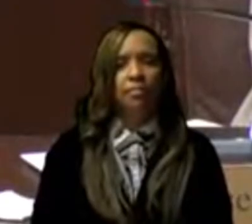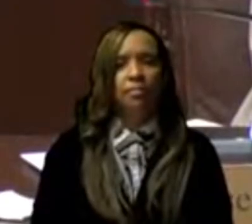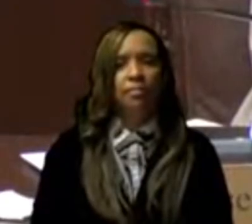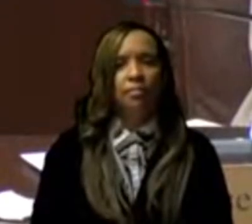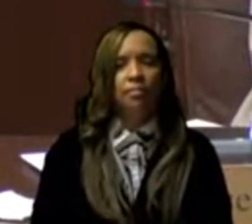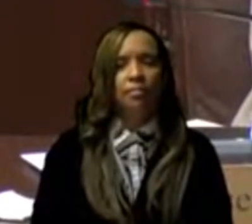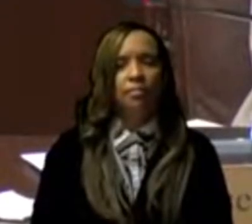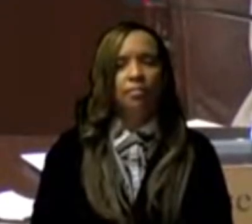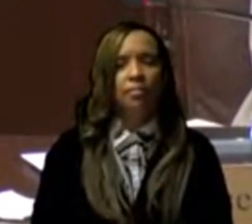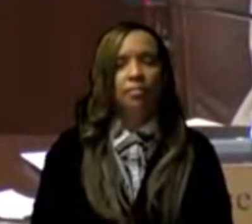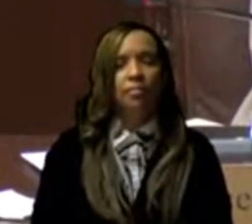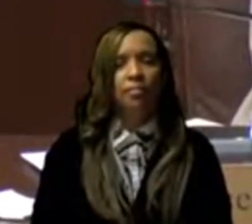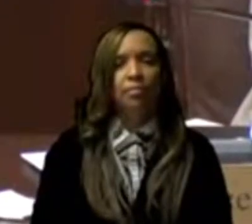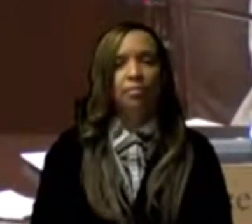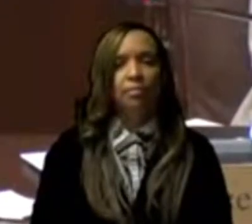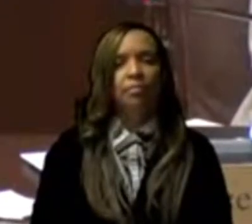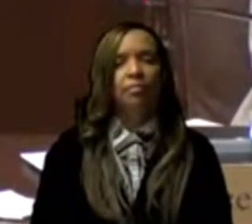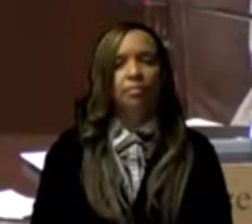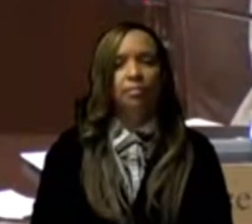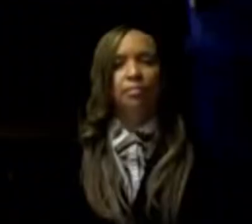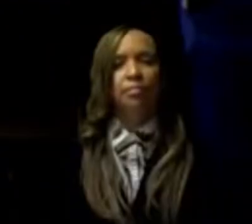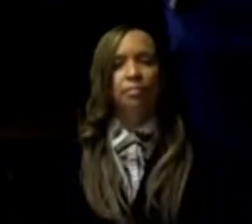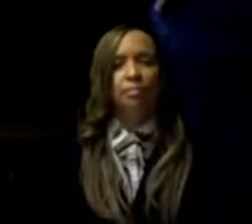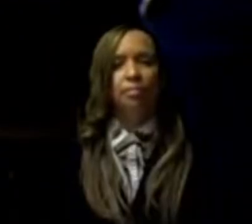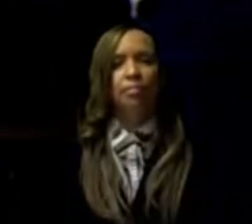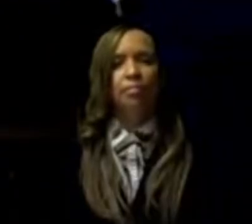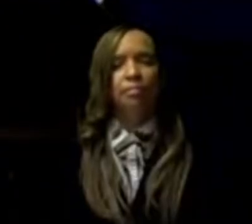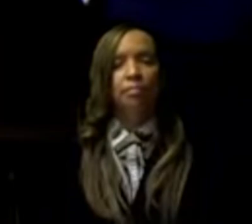Adelante. Pero muy agradecido siempre, presidente,